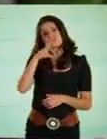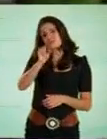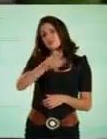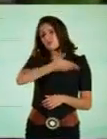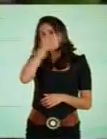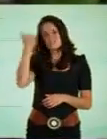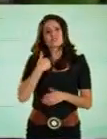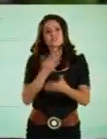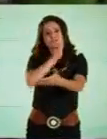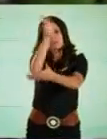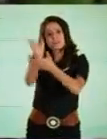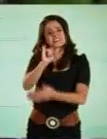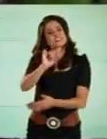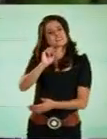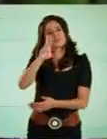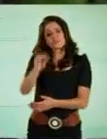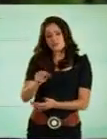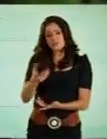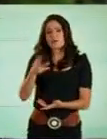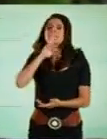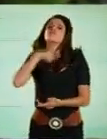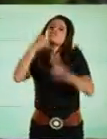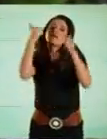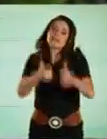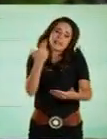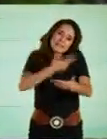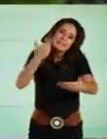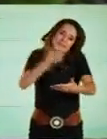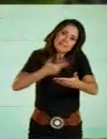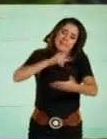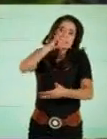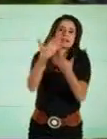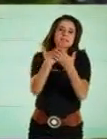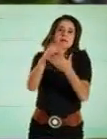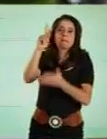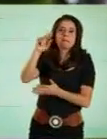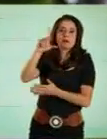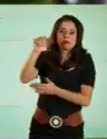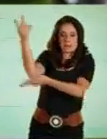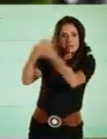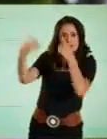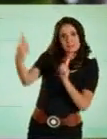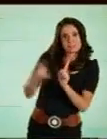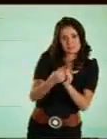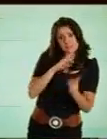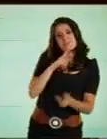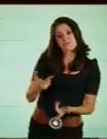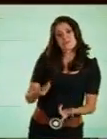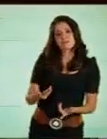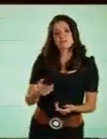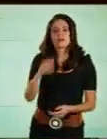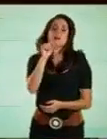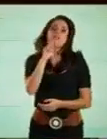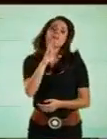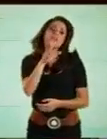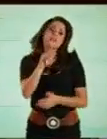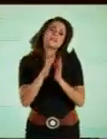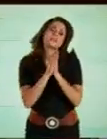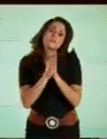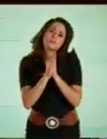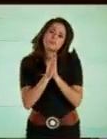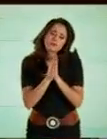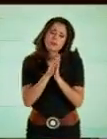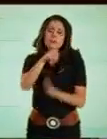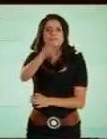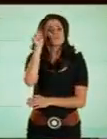Ya no sé si quiero ir. ¿Y si mejor me quedo dibujando y espero a Paula que regrese? Aurelia,